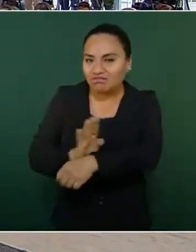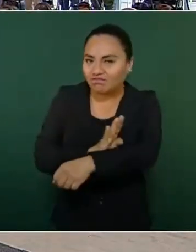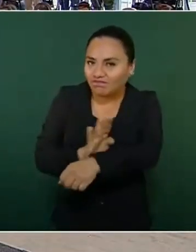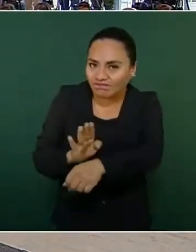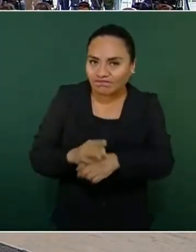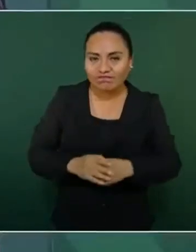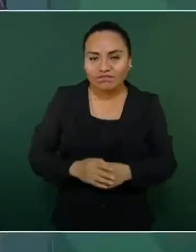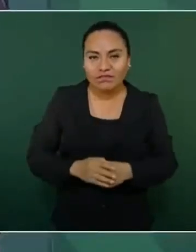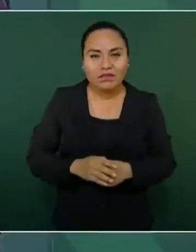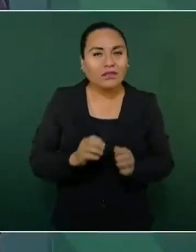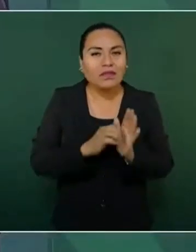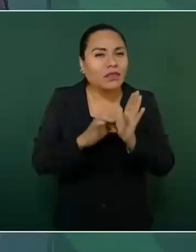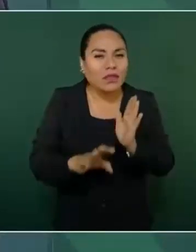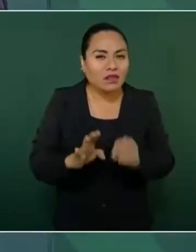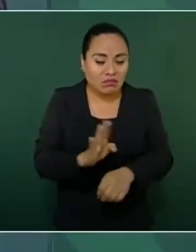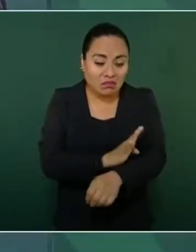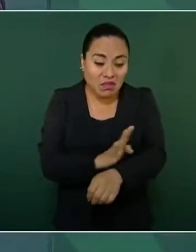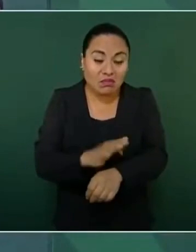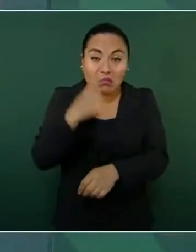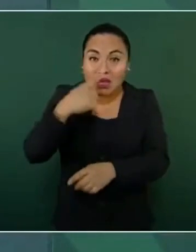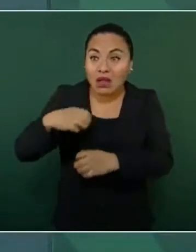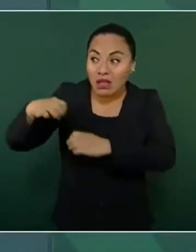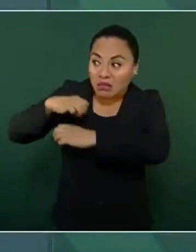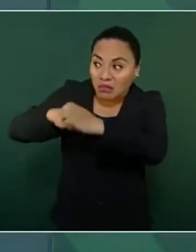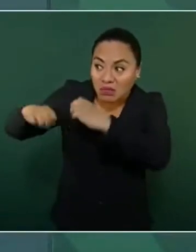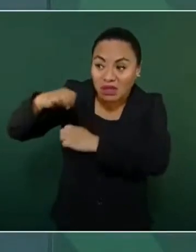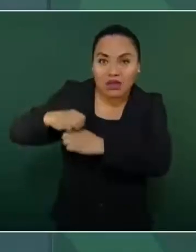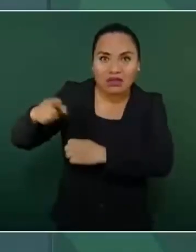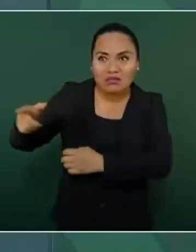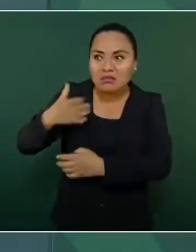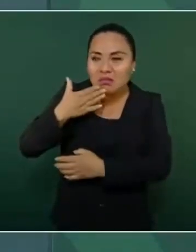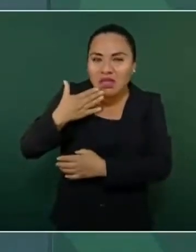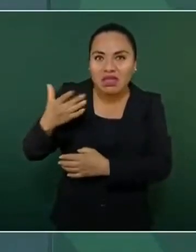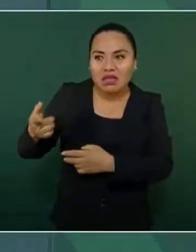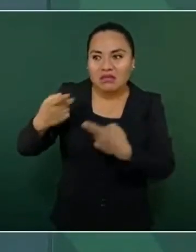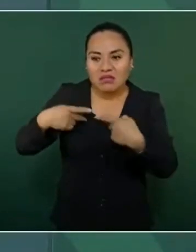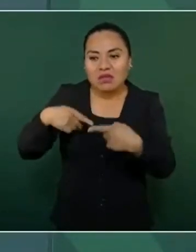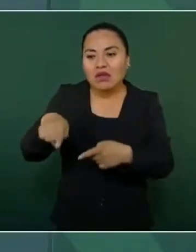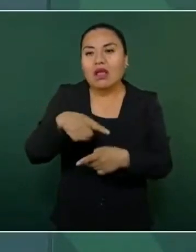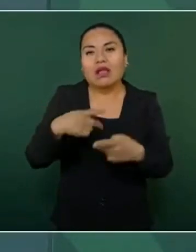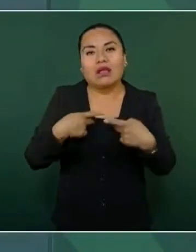beneficio de empresas, para explotar a los trabajadores,